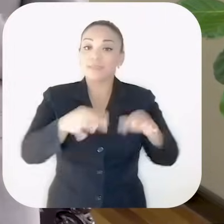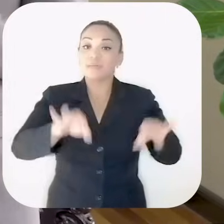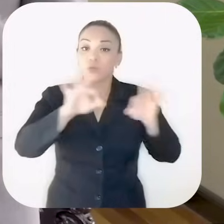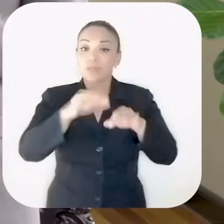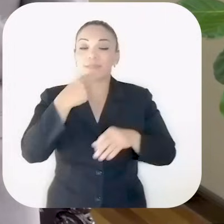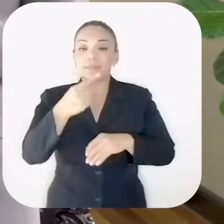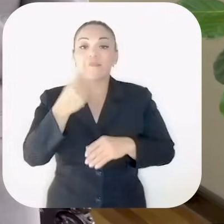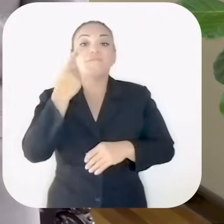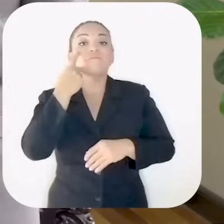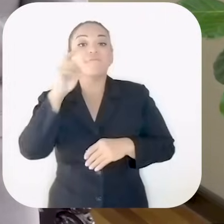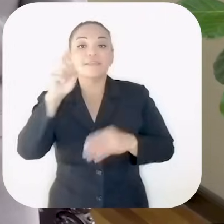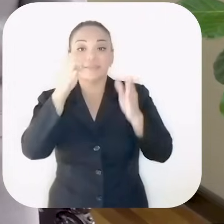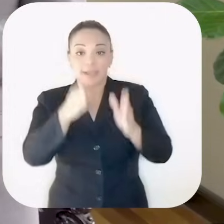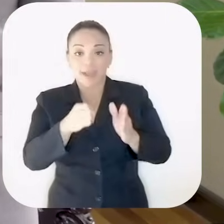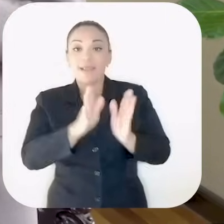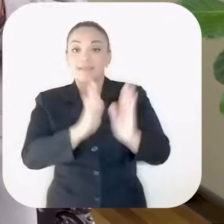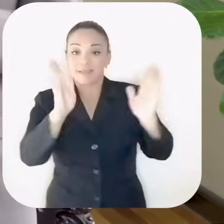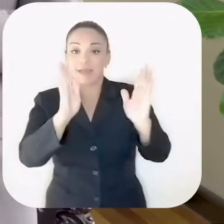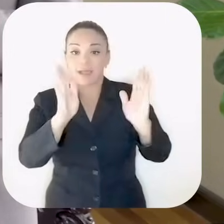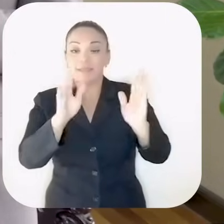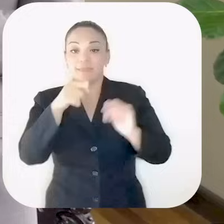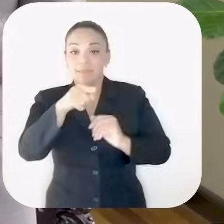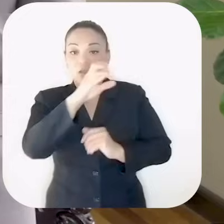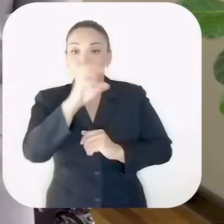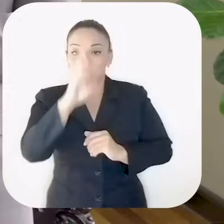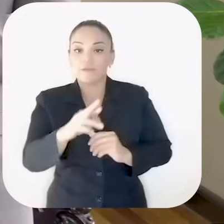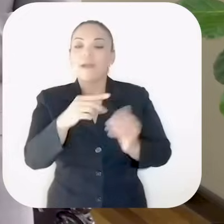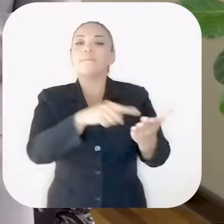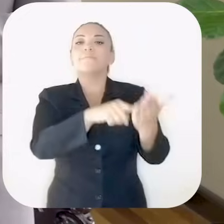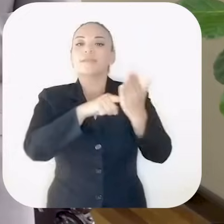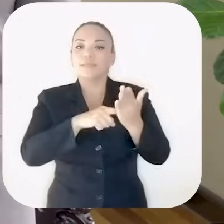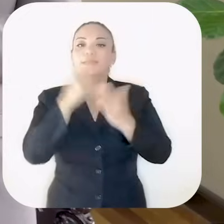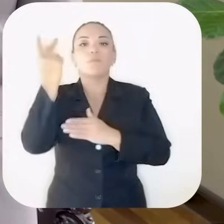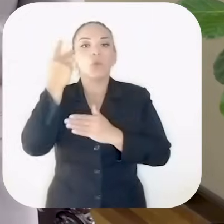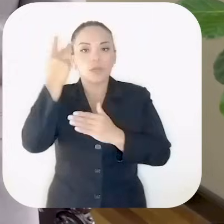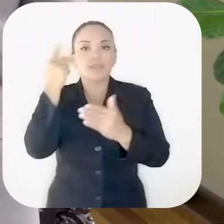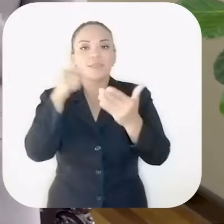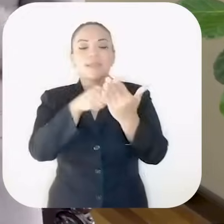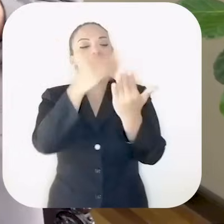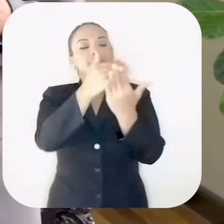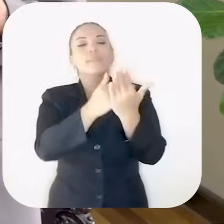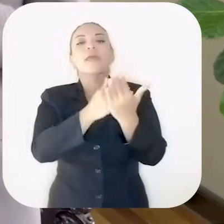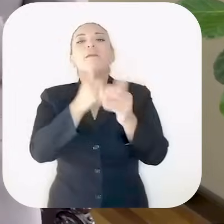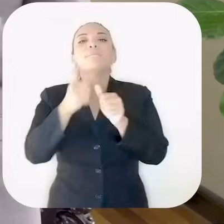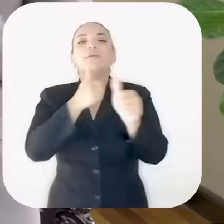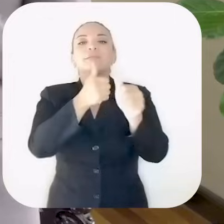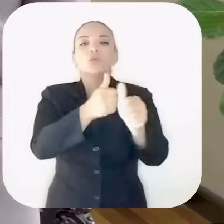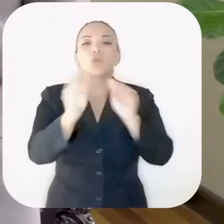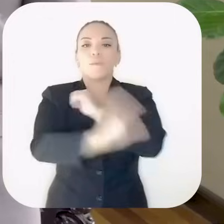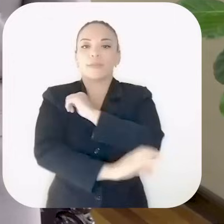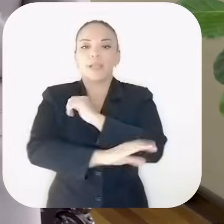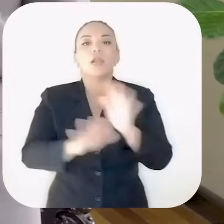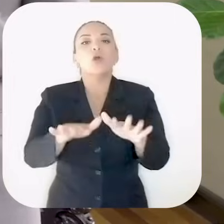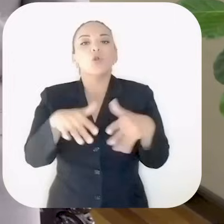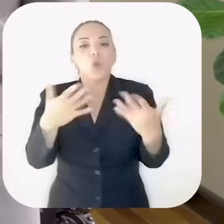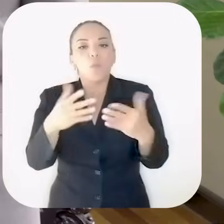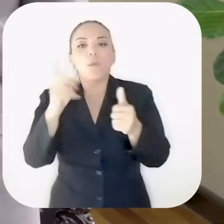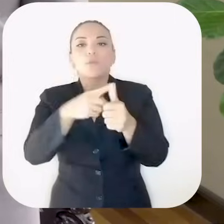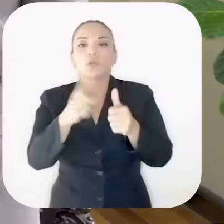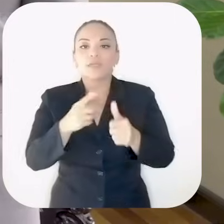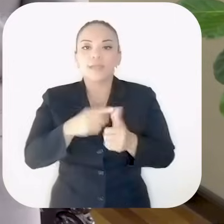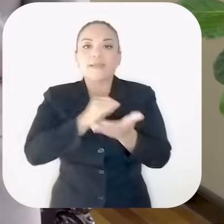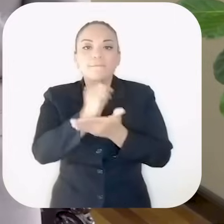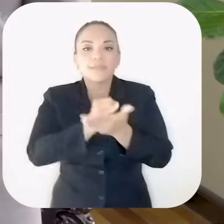esperamos que el Fiscal General de la República nos presente la política de persecución penal y cómo va a priorizar las investigaciones